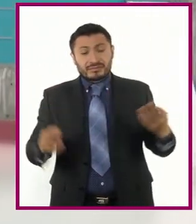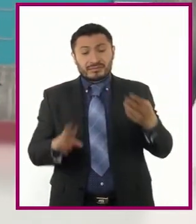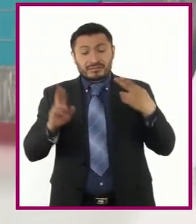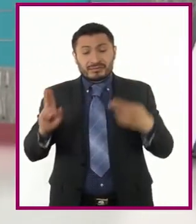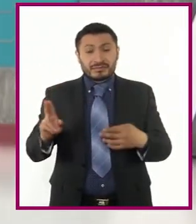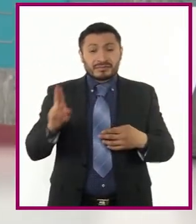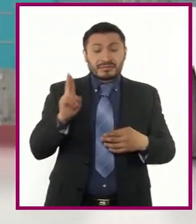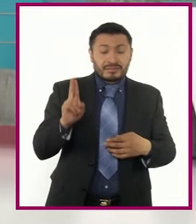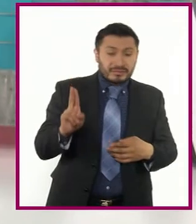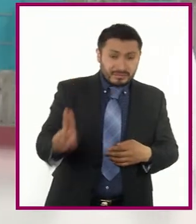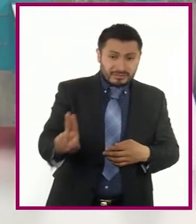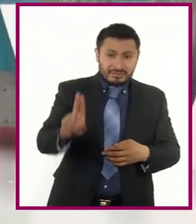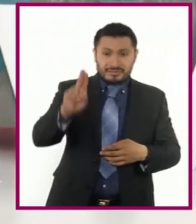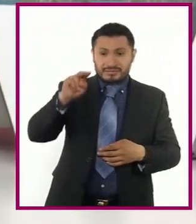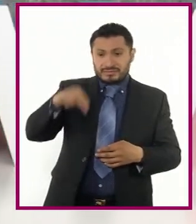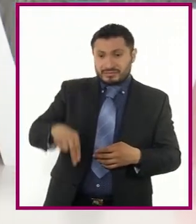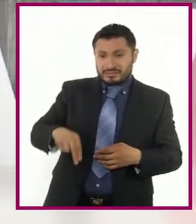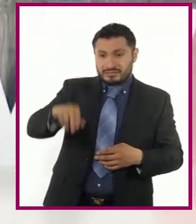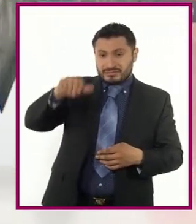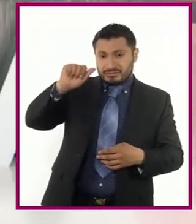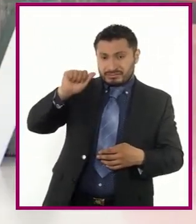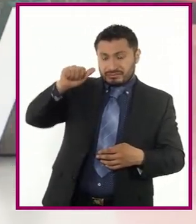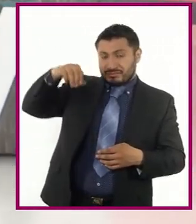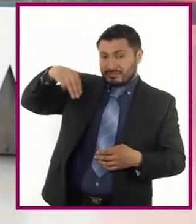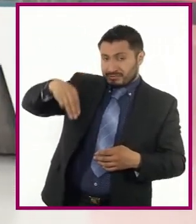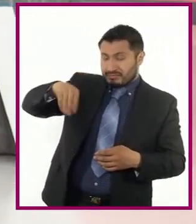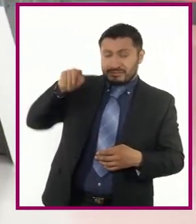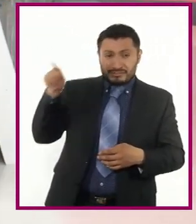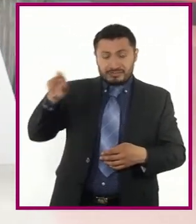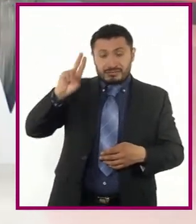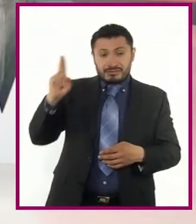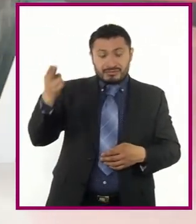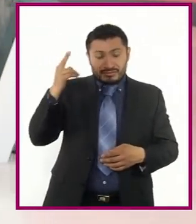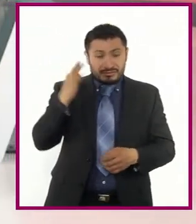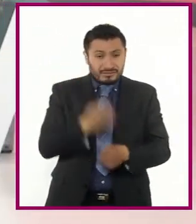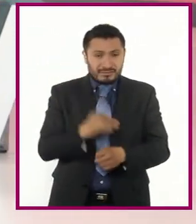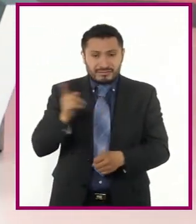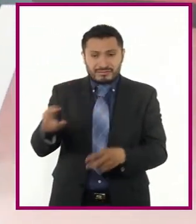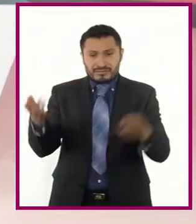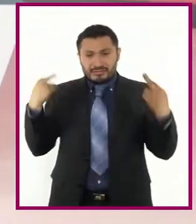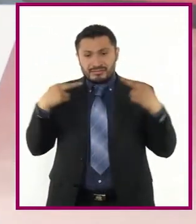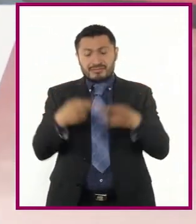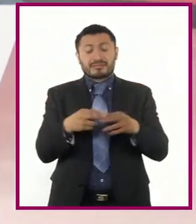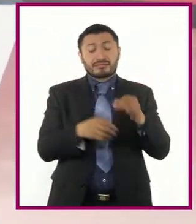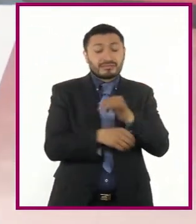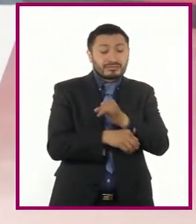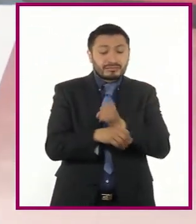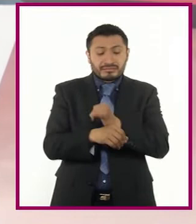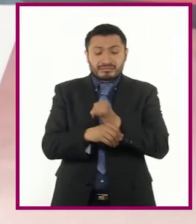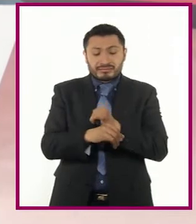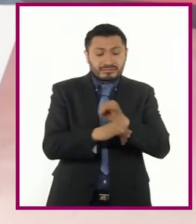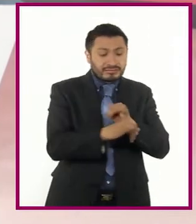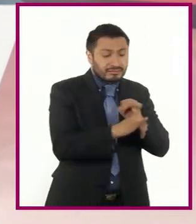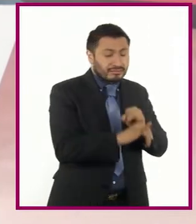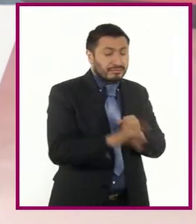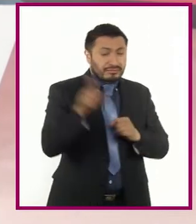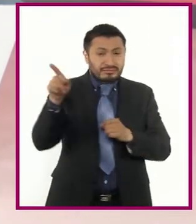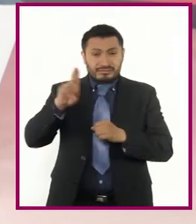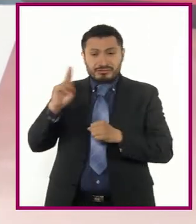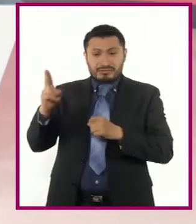Universidad Nacional Autónoma de México. Actualmente es docente e investigador en la Universidad